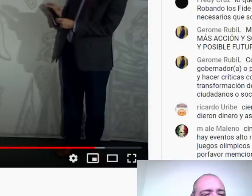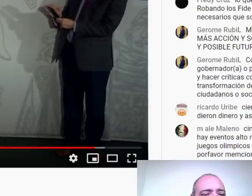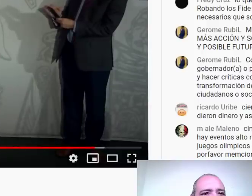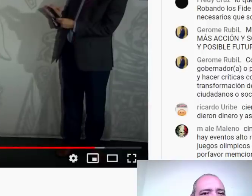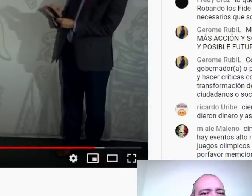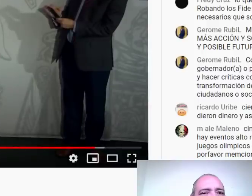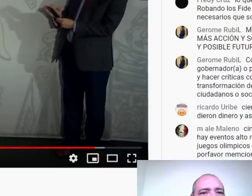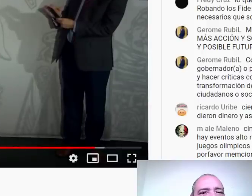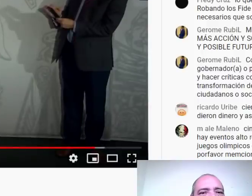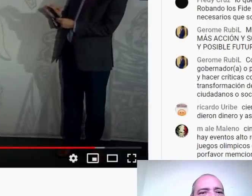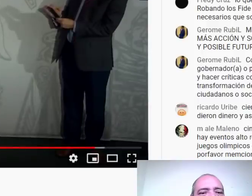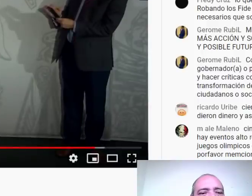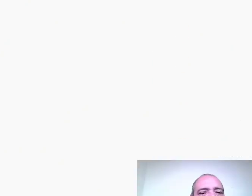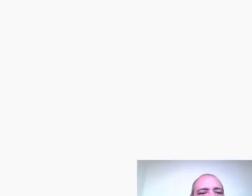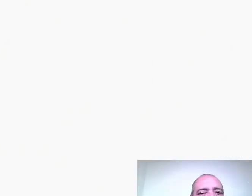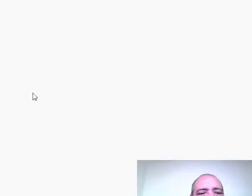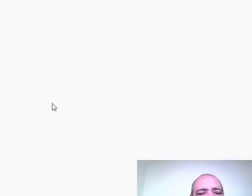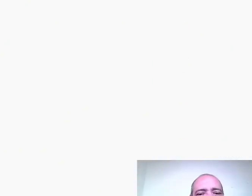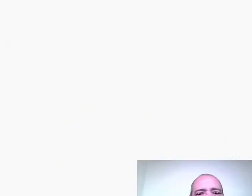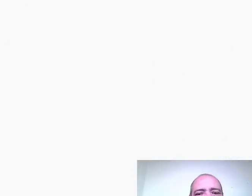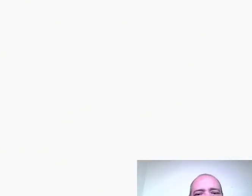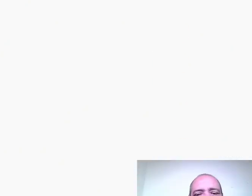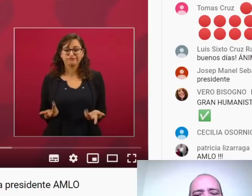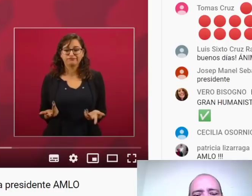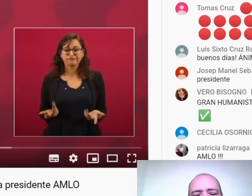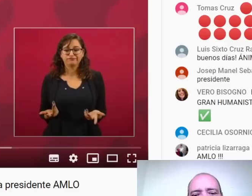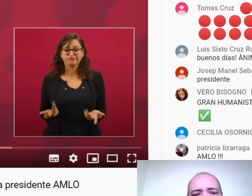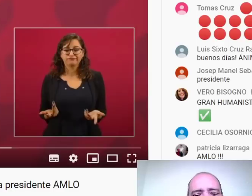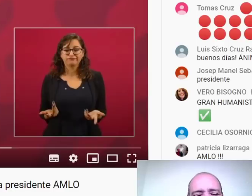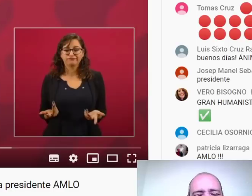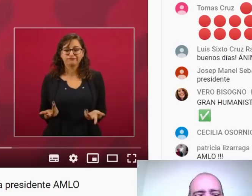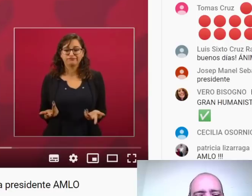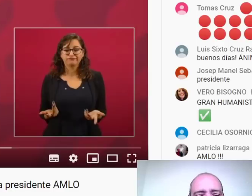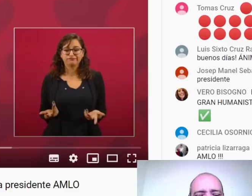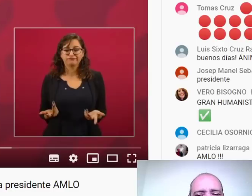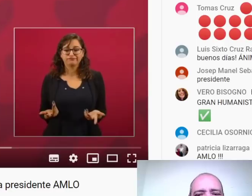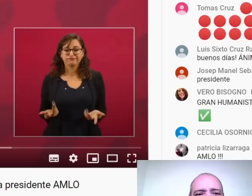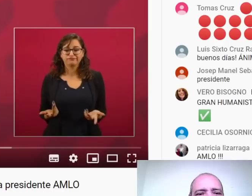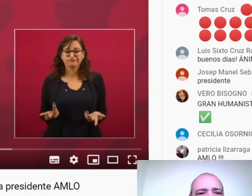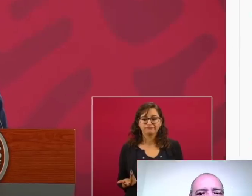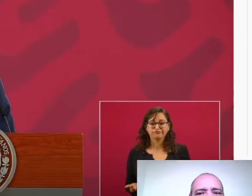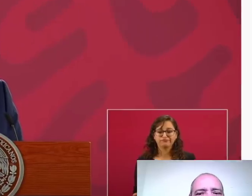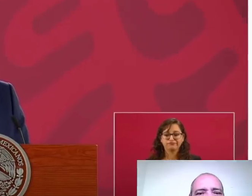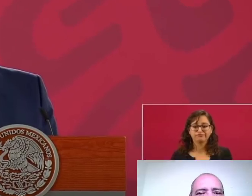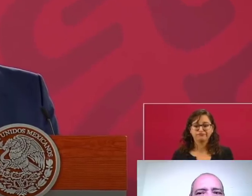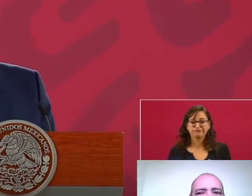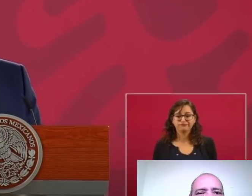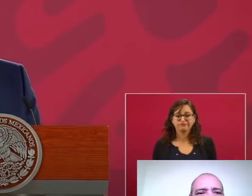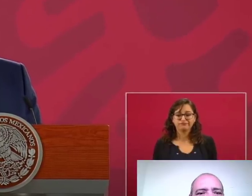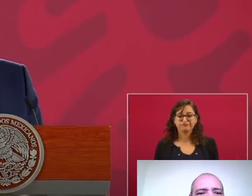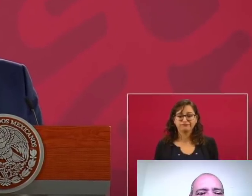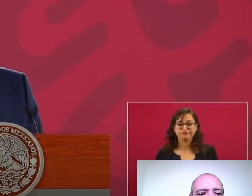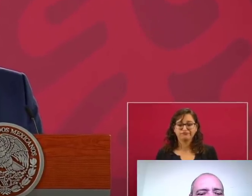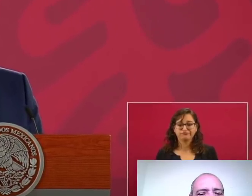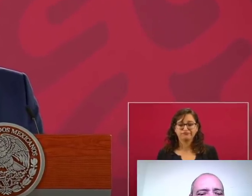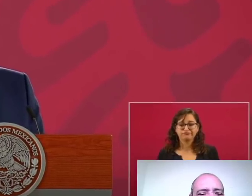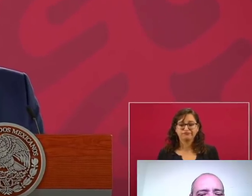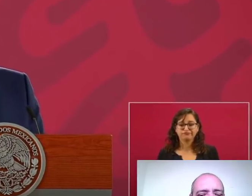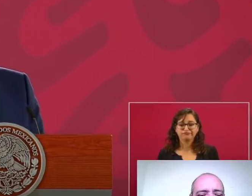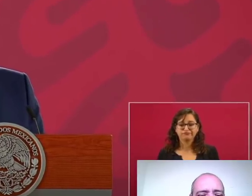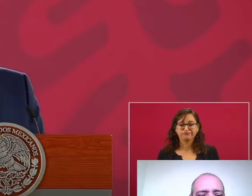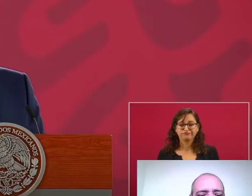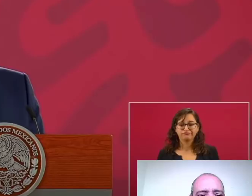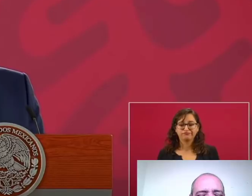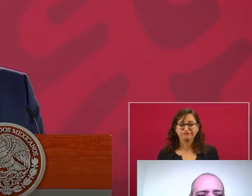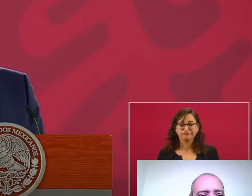Hay comunicaciones de... No, bueno, pues estos son los que quieren desviar la atención de lo que está pasando. El presidente... Voy a sacar un extracto pequeño de lo que dijo